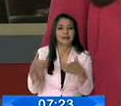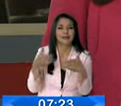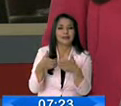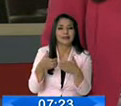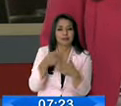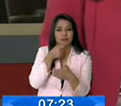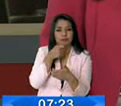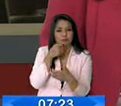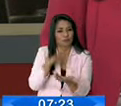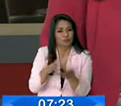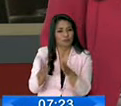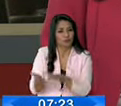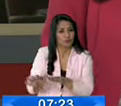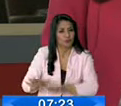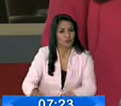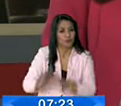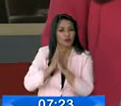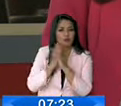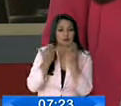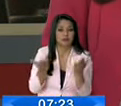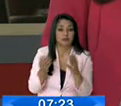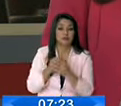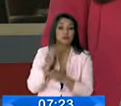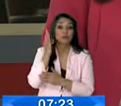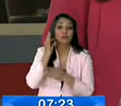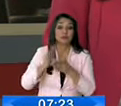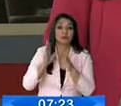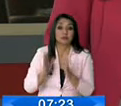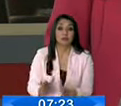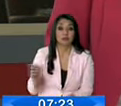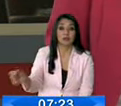Comercio. Ante la ausencia de la Canciller de la República